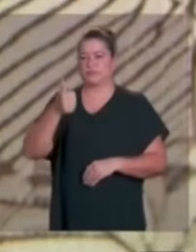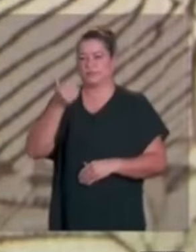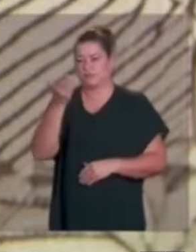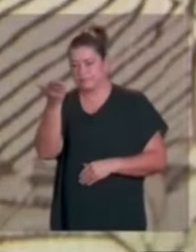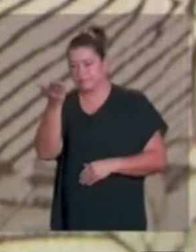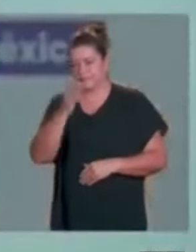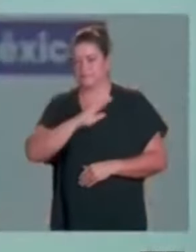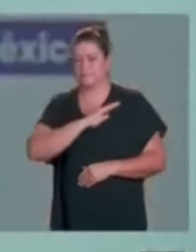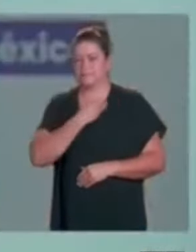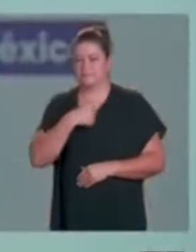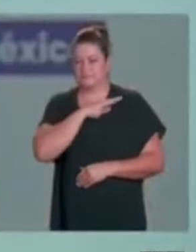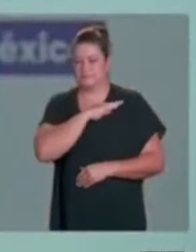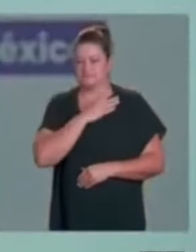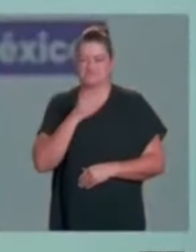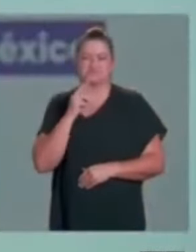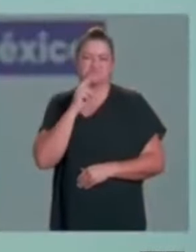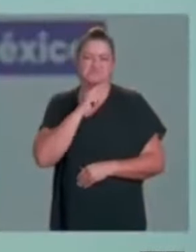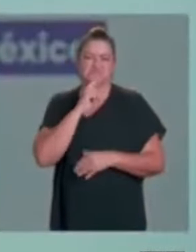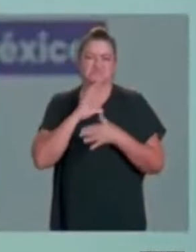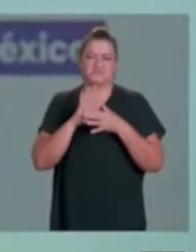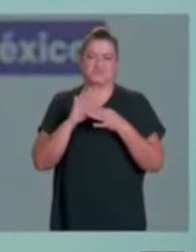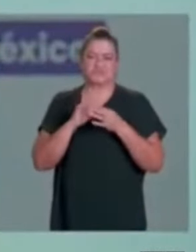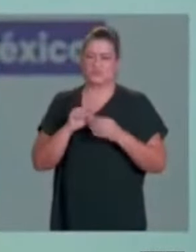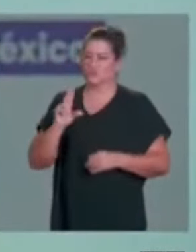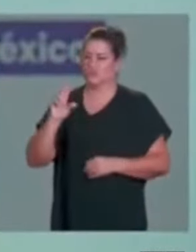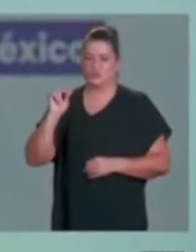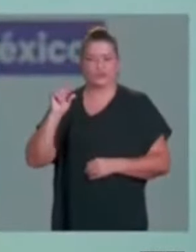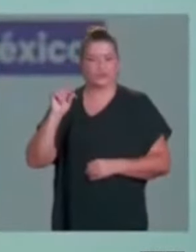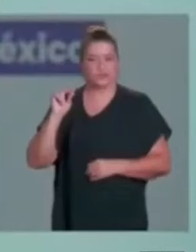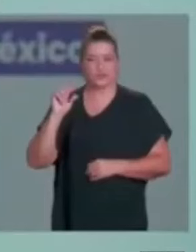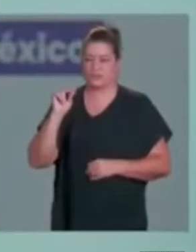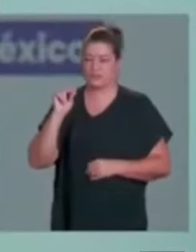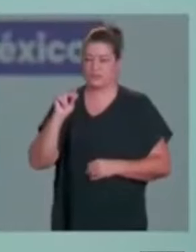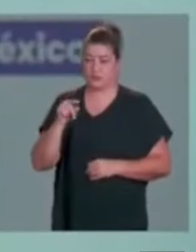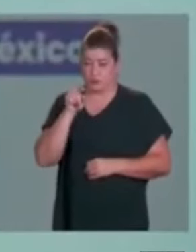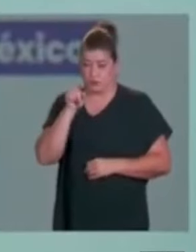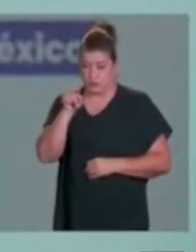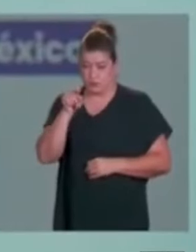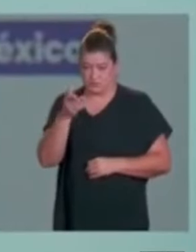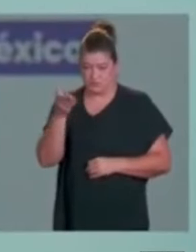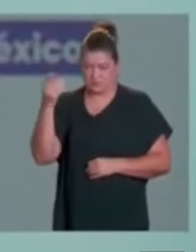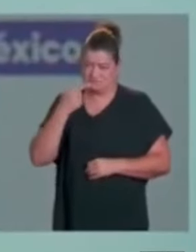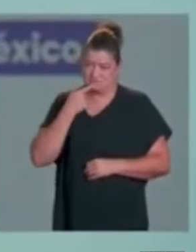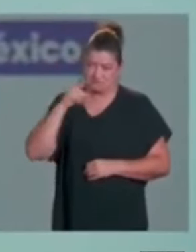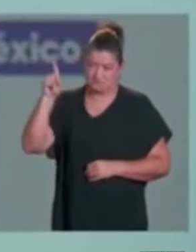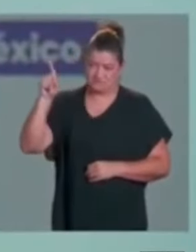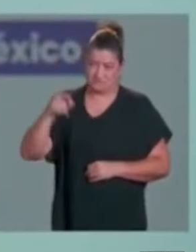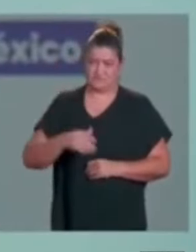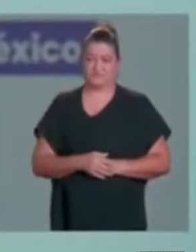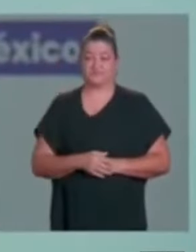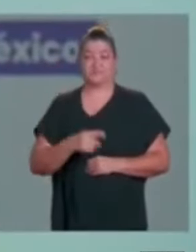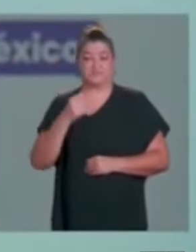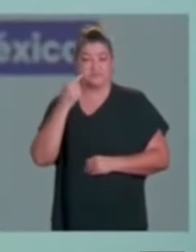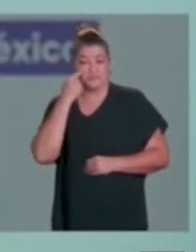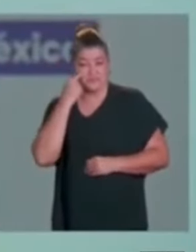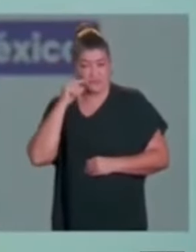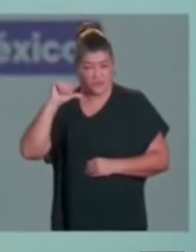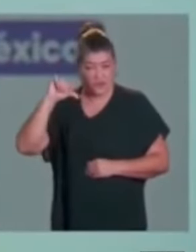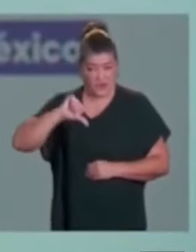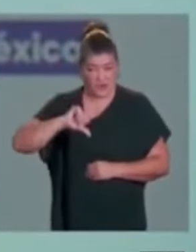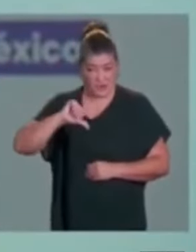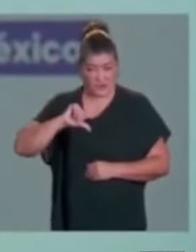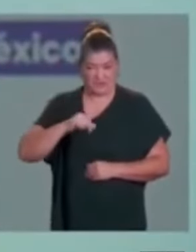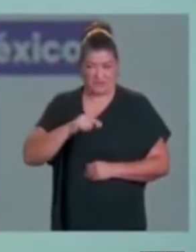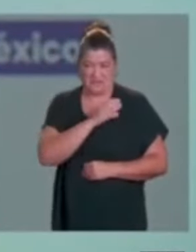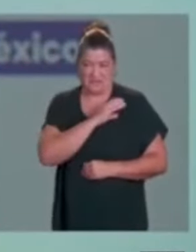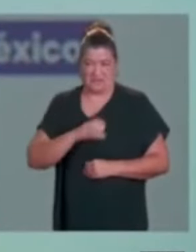Muy rápidamente, no, y pon tu denuncia. Bueno, a pesar de las calumnias de la candidata